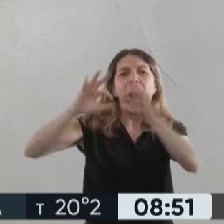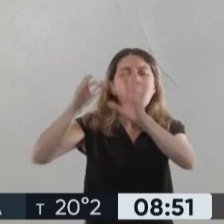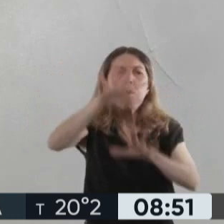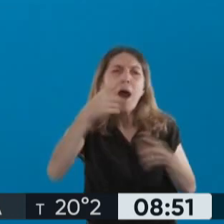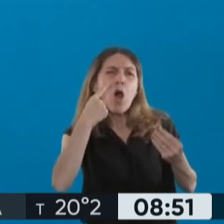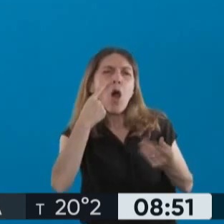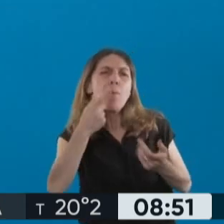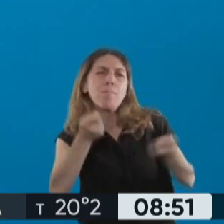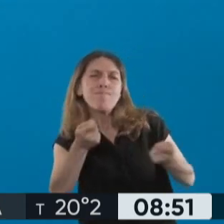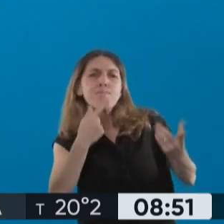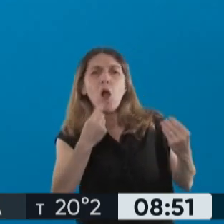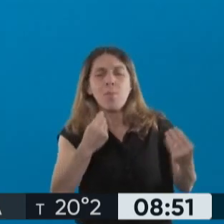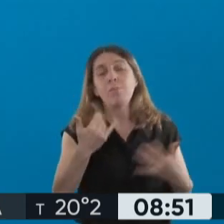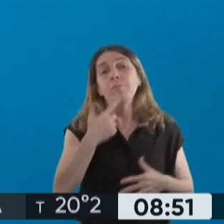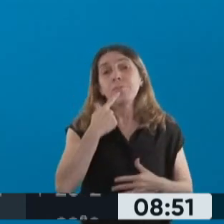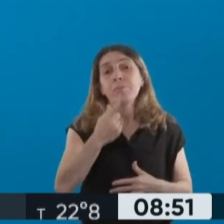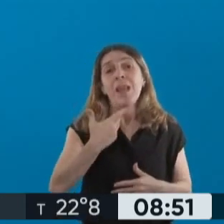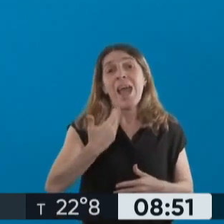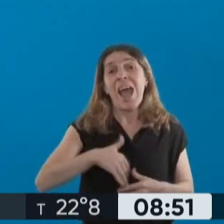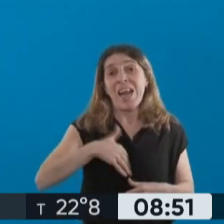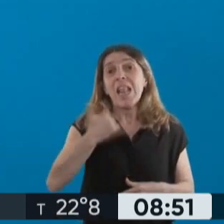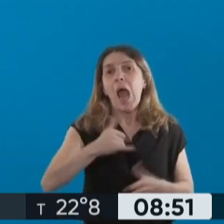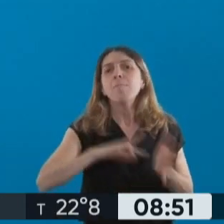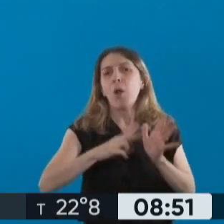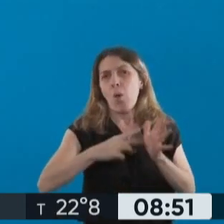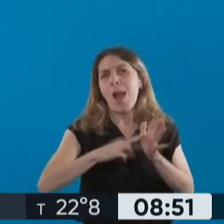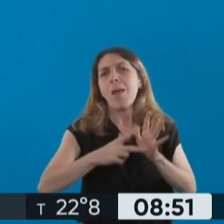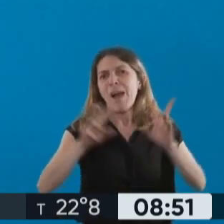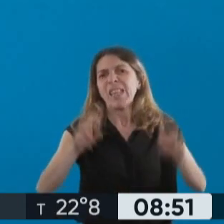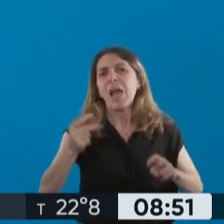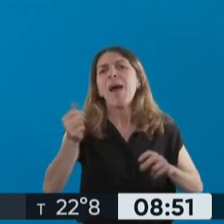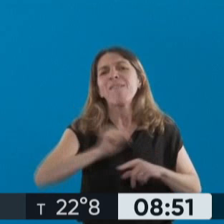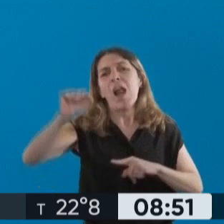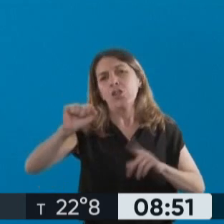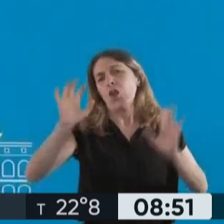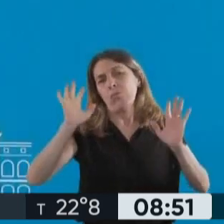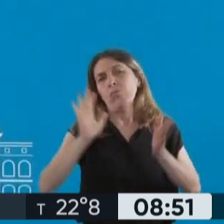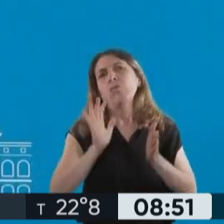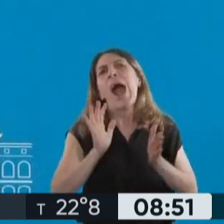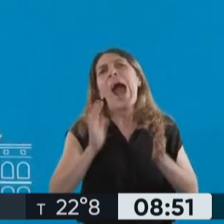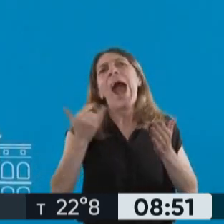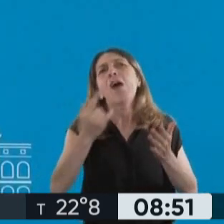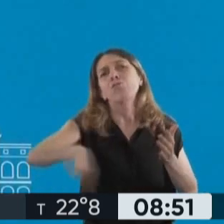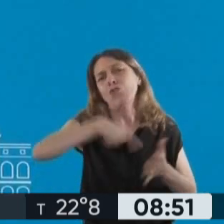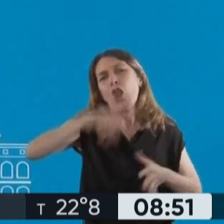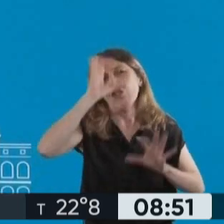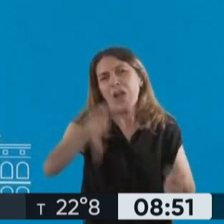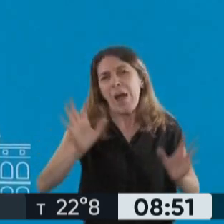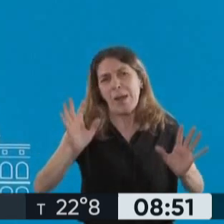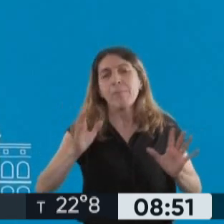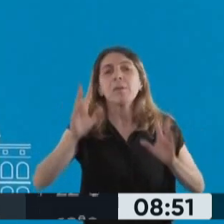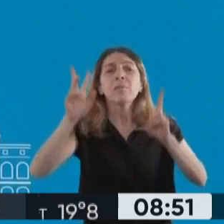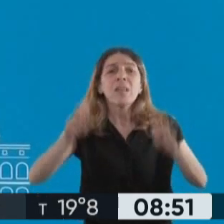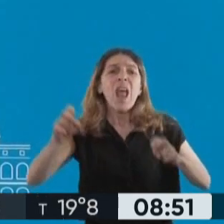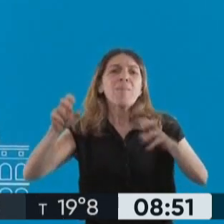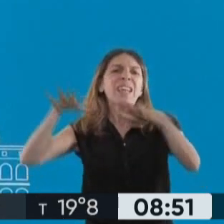Gracias. La Argentina tiene problemas estructurales con respecto a la inflación, no es una novedad y no es de ahora, y el contexto internacional obviamente los